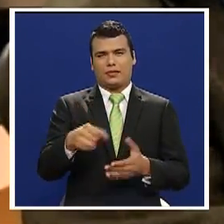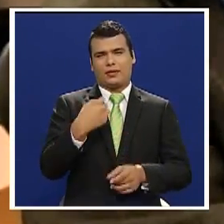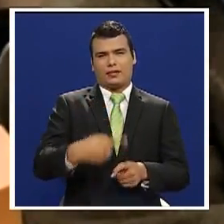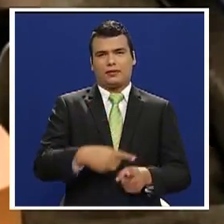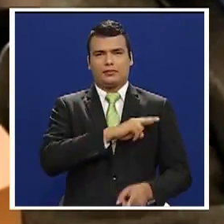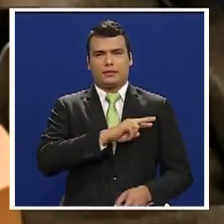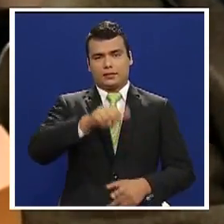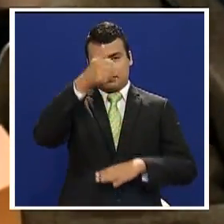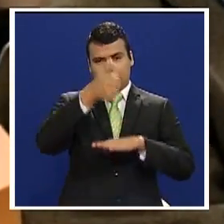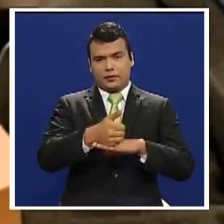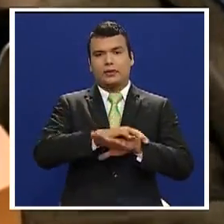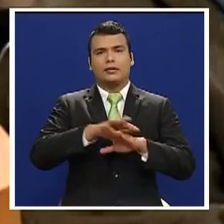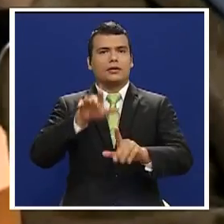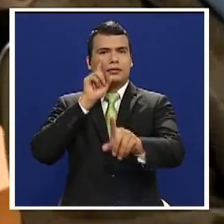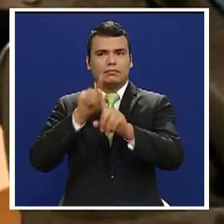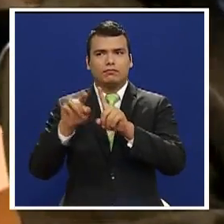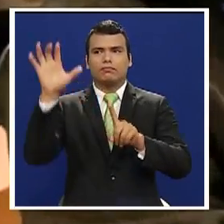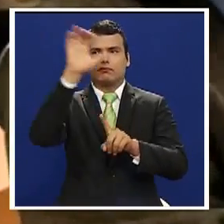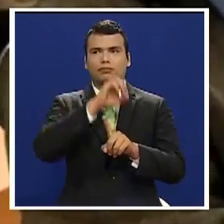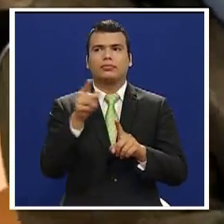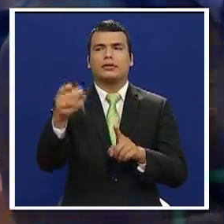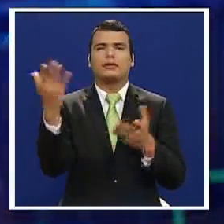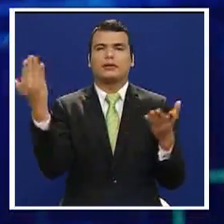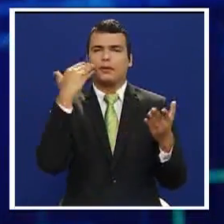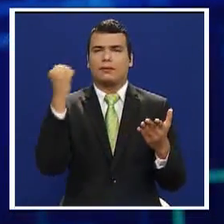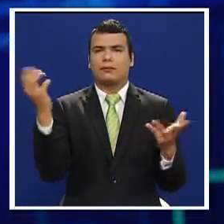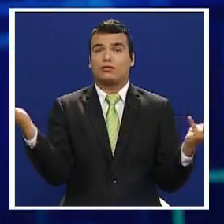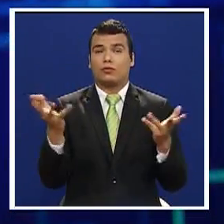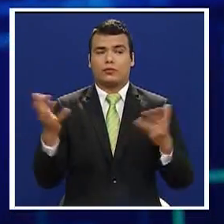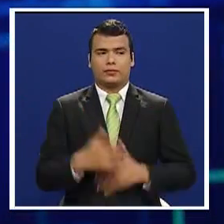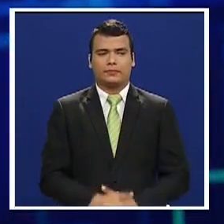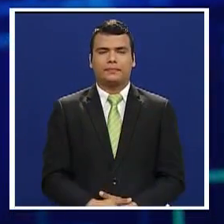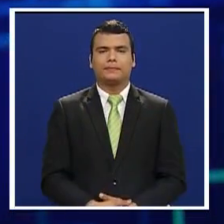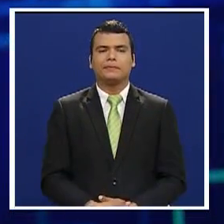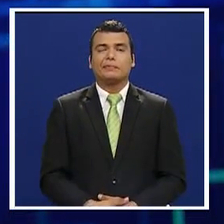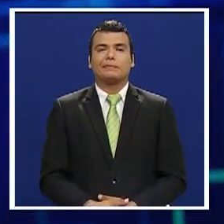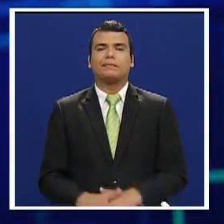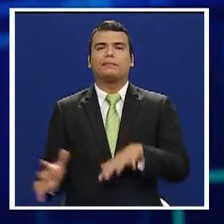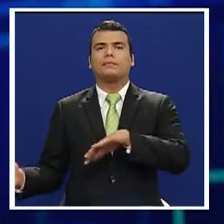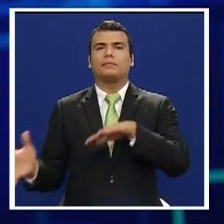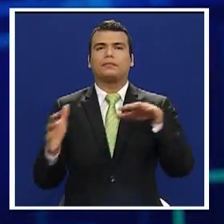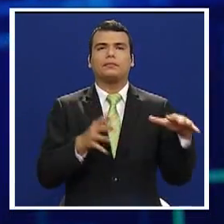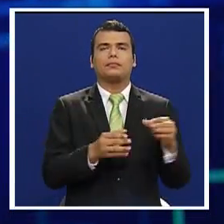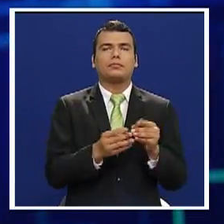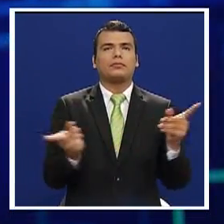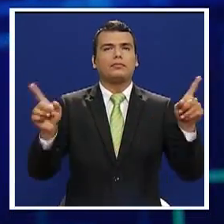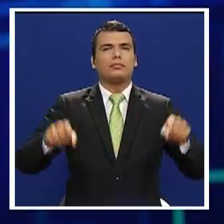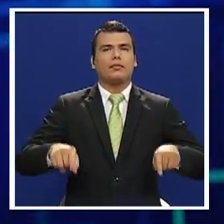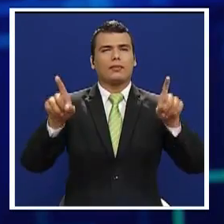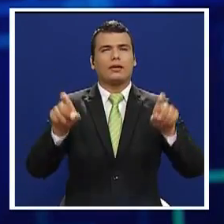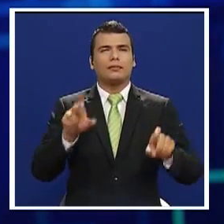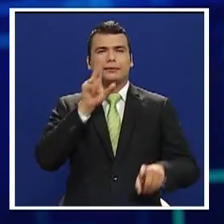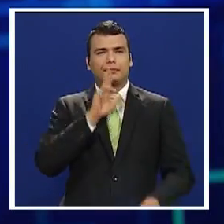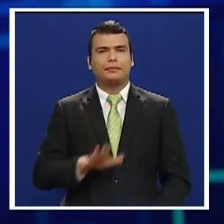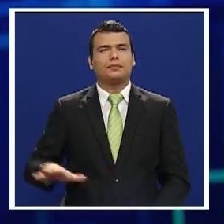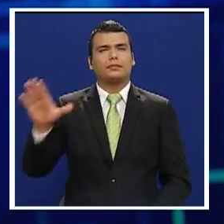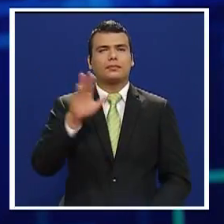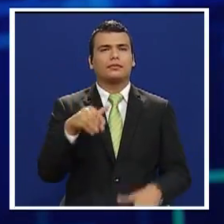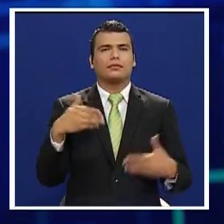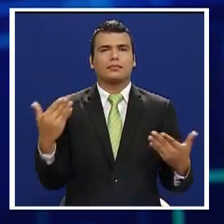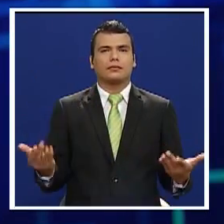el ministro de Relaciones Exteriores de España, José Manuel García Margallo, afirmó tener información de que Salud está en poder del ELN. A esta hora